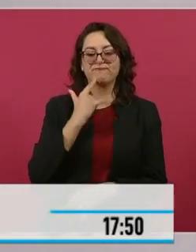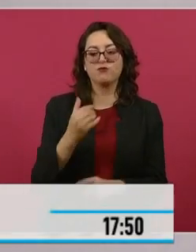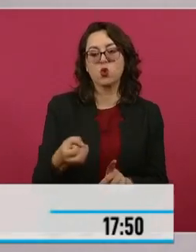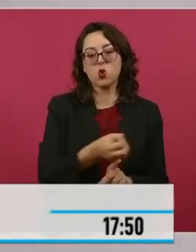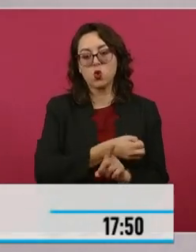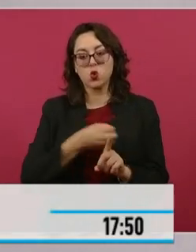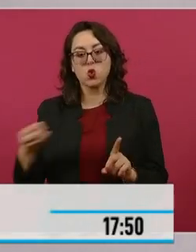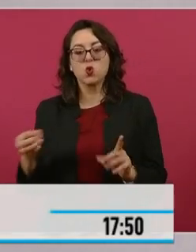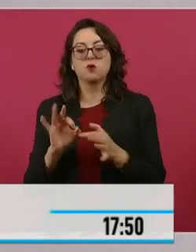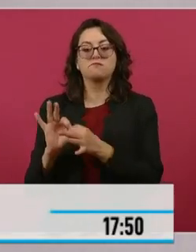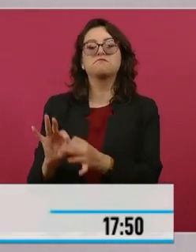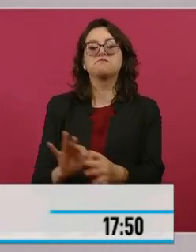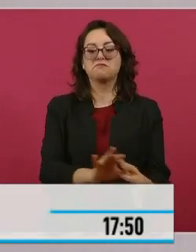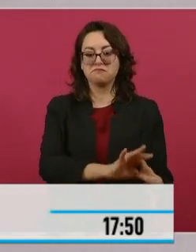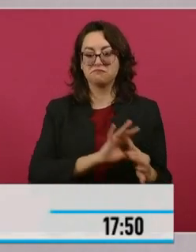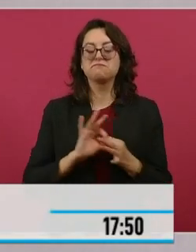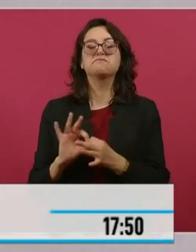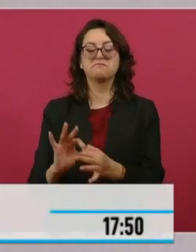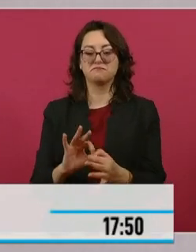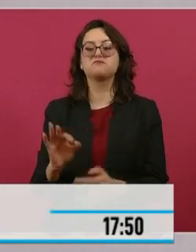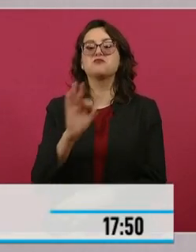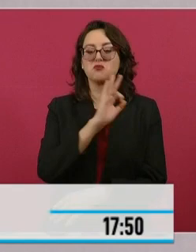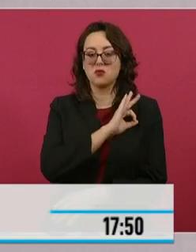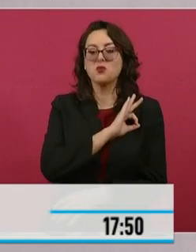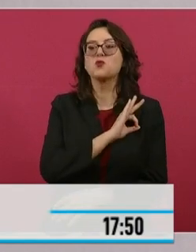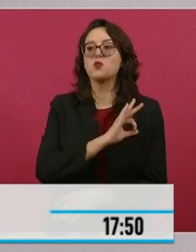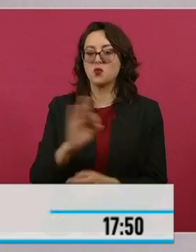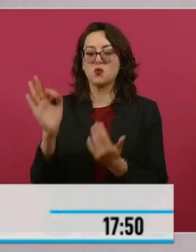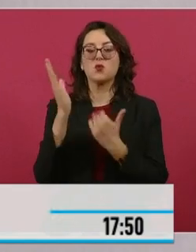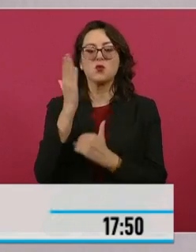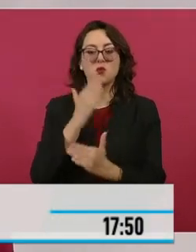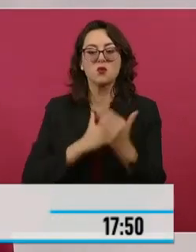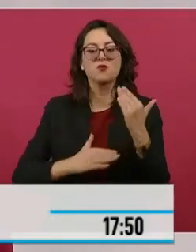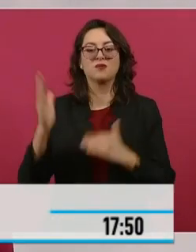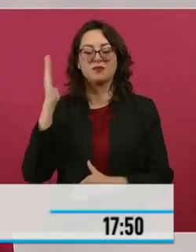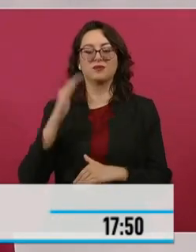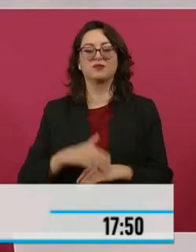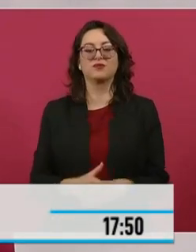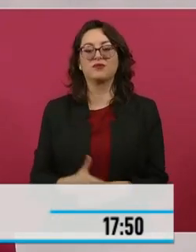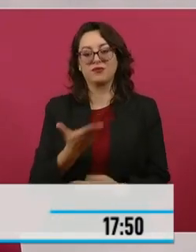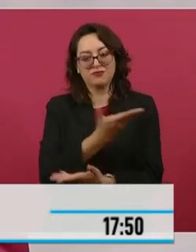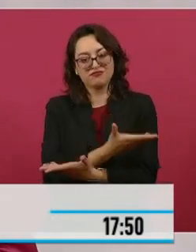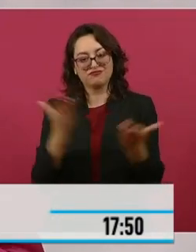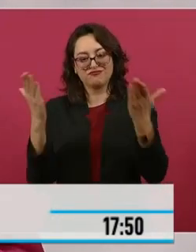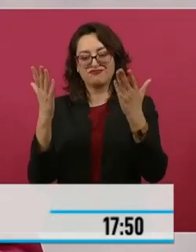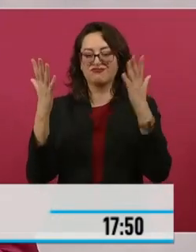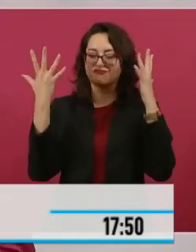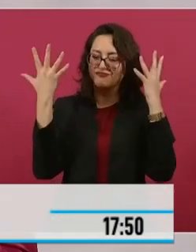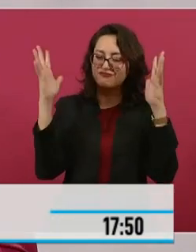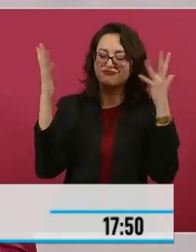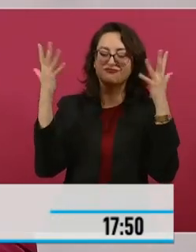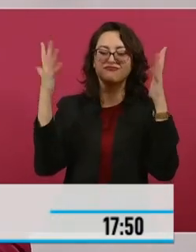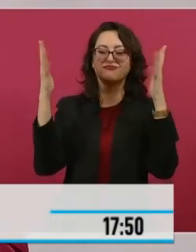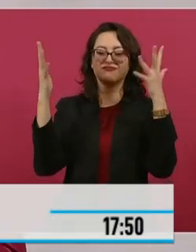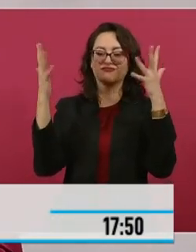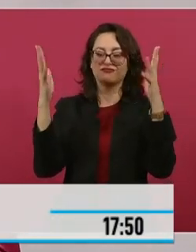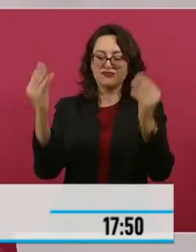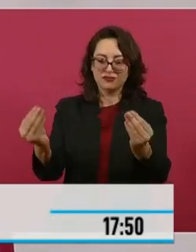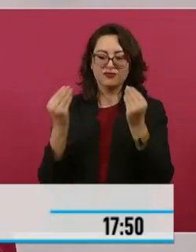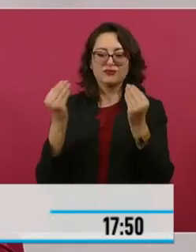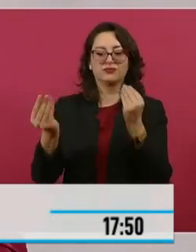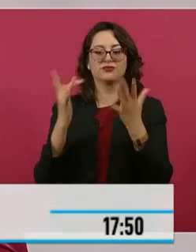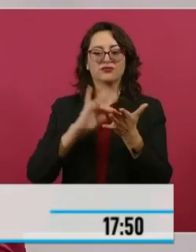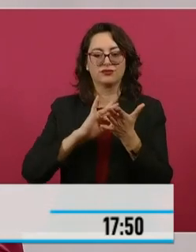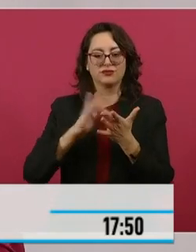esa unidad no hubiera sido posible. Por eso venga un aplauso también para todos ustedes. Muchas gracias